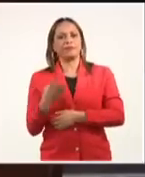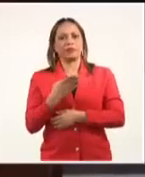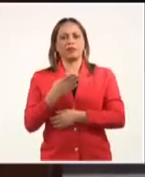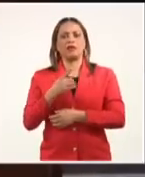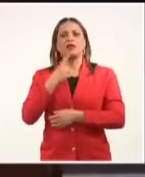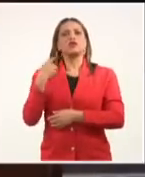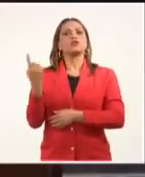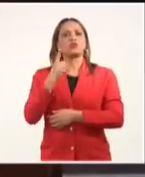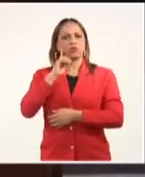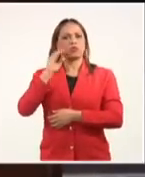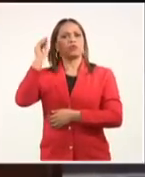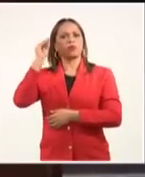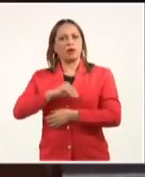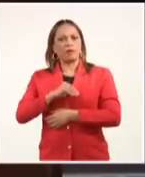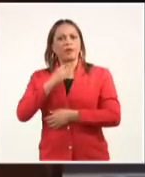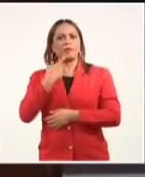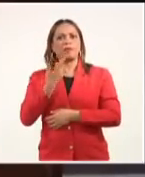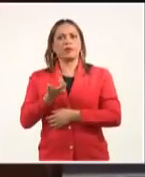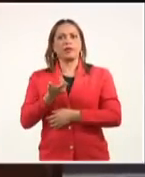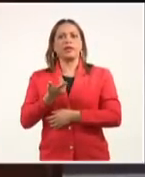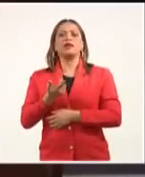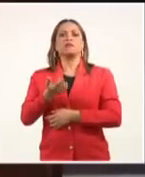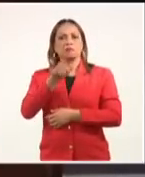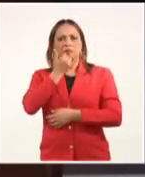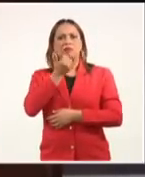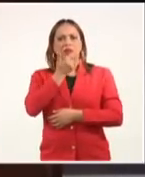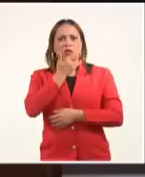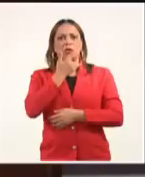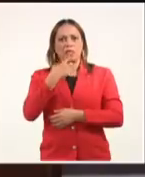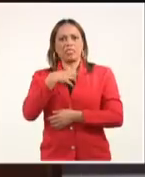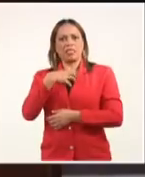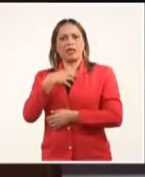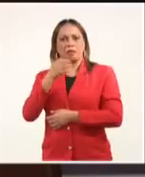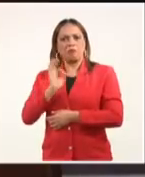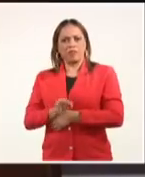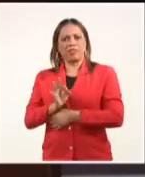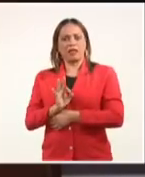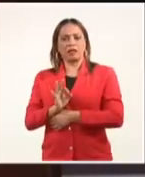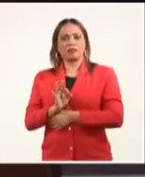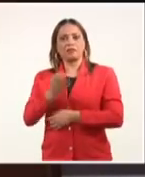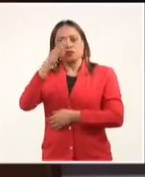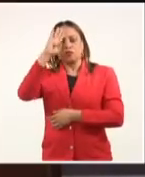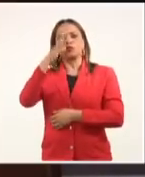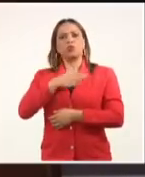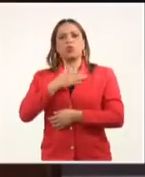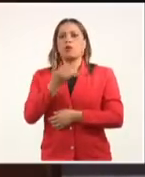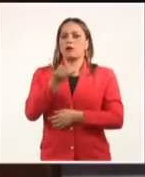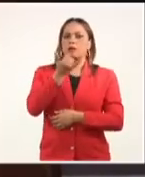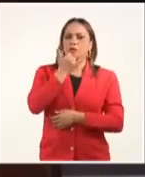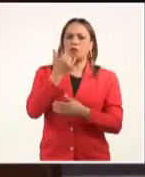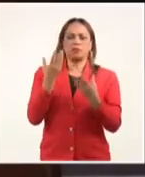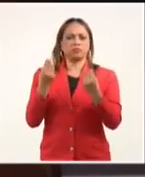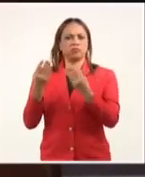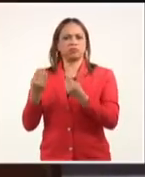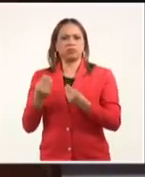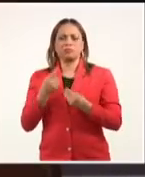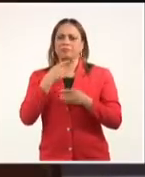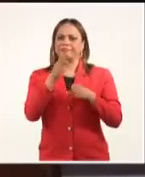desconozcamos nuestras deficiencias y errores, que nunca han sido de